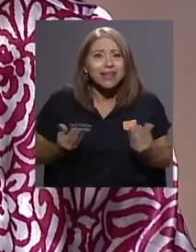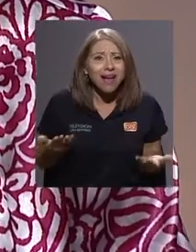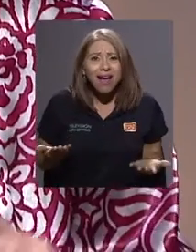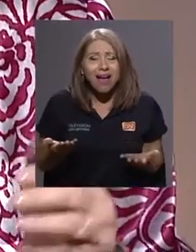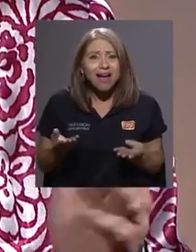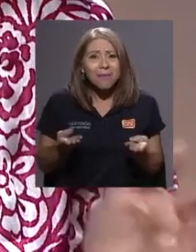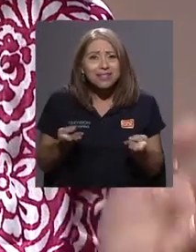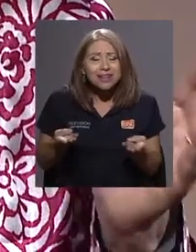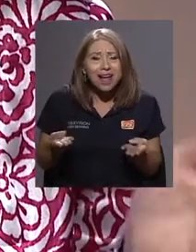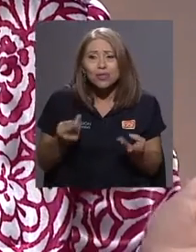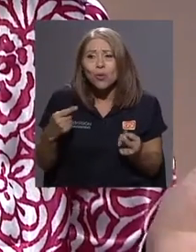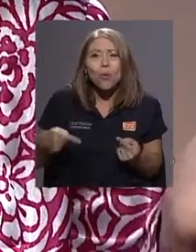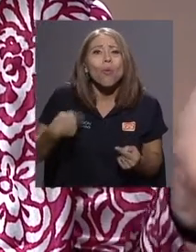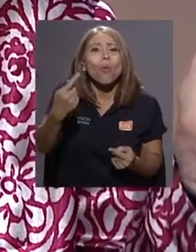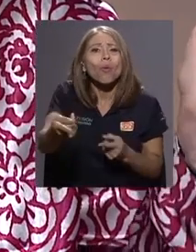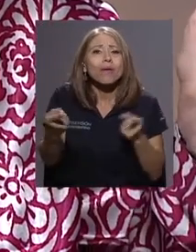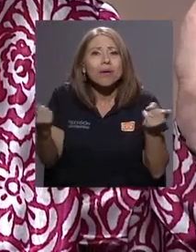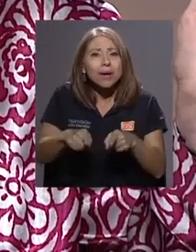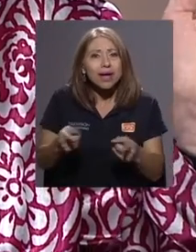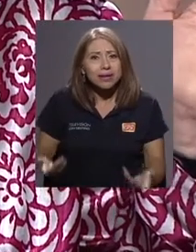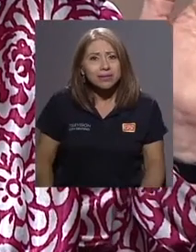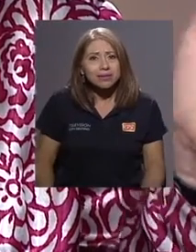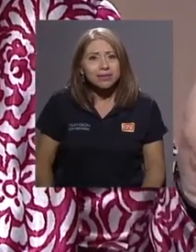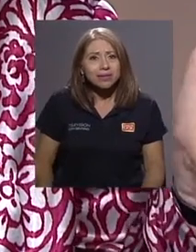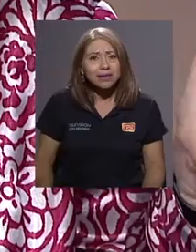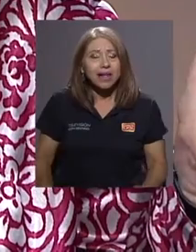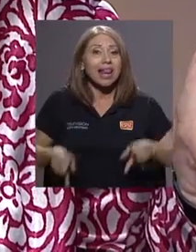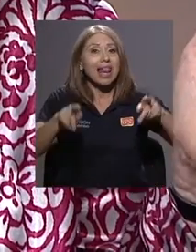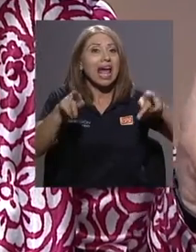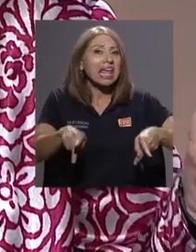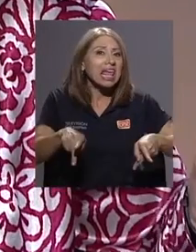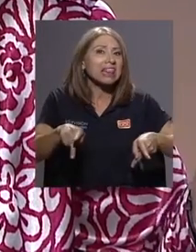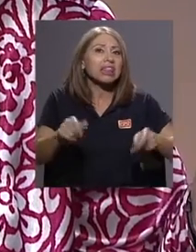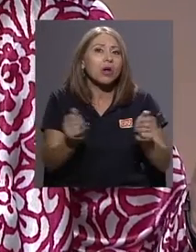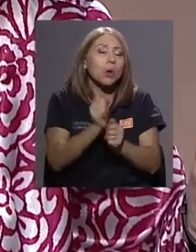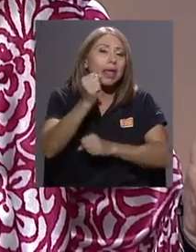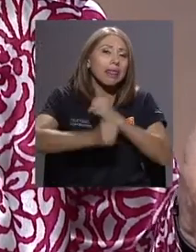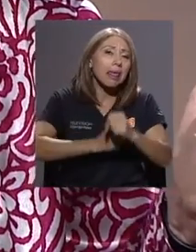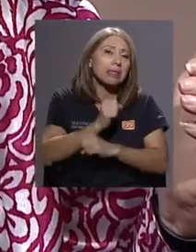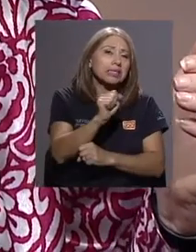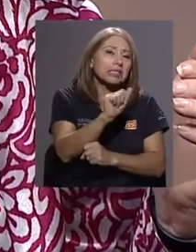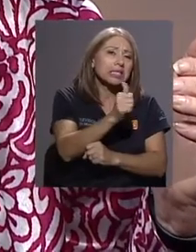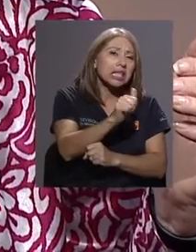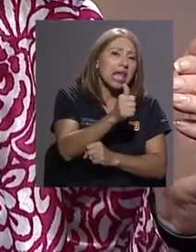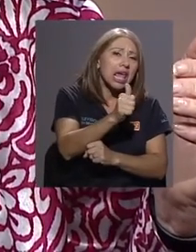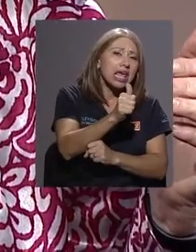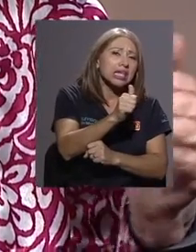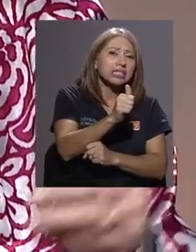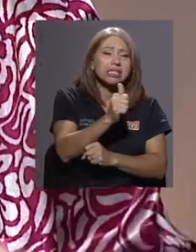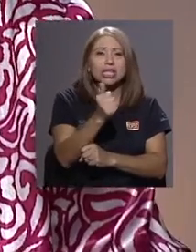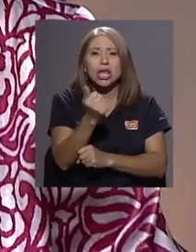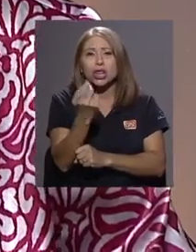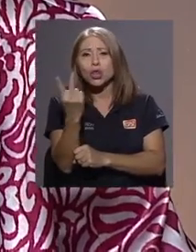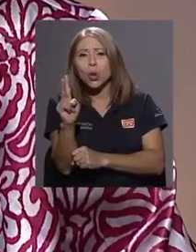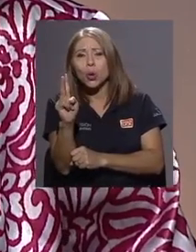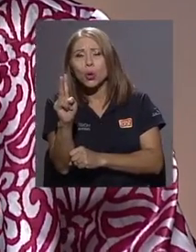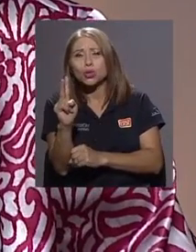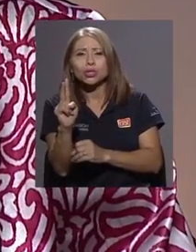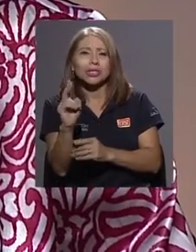la gente que está ahorita entre 10 12 años y 22